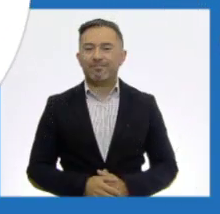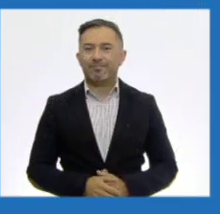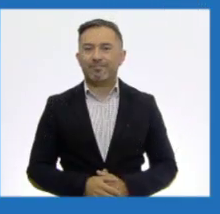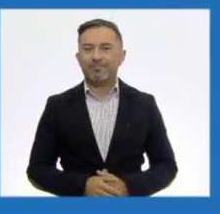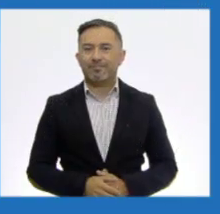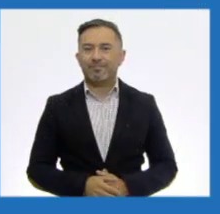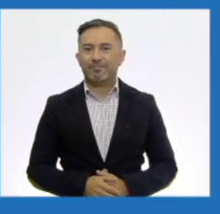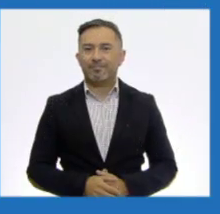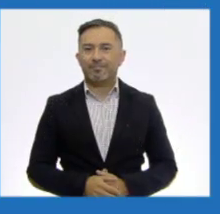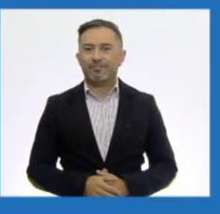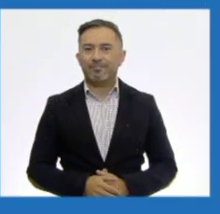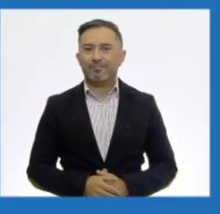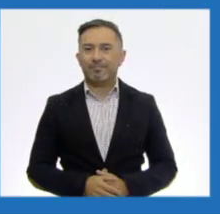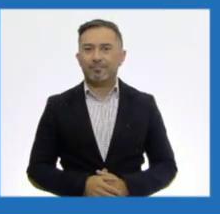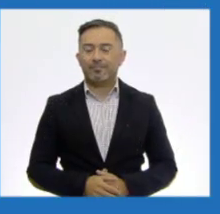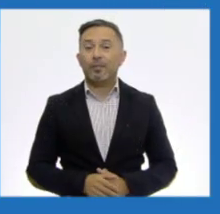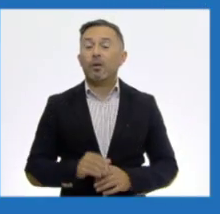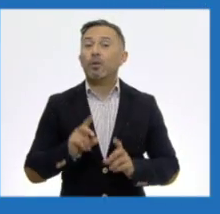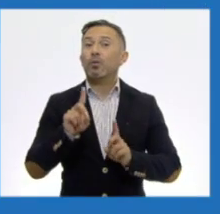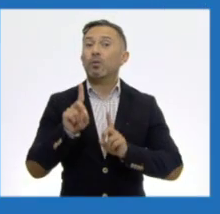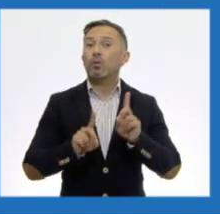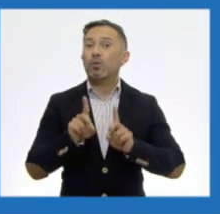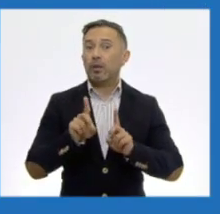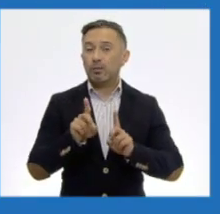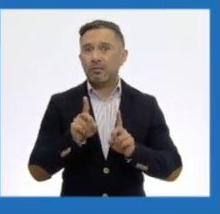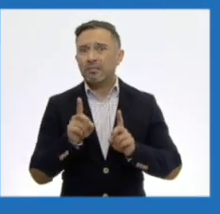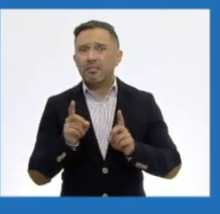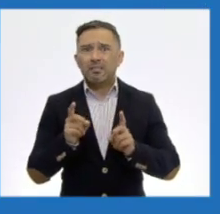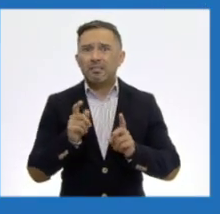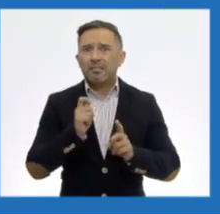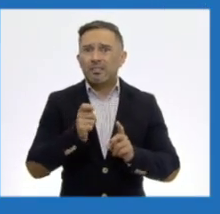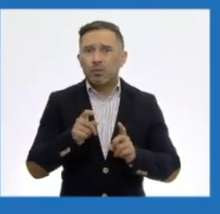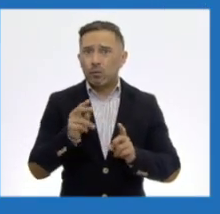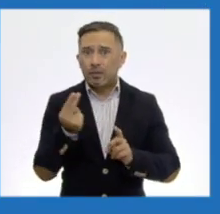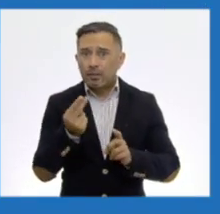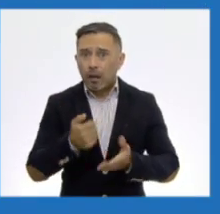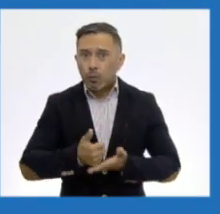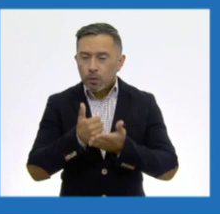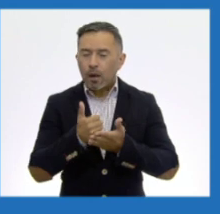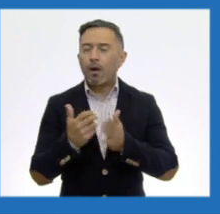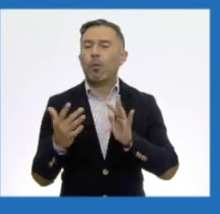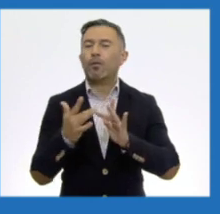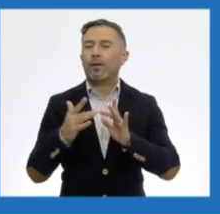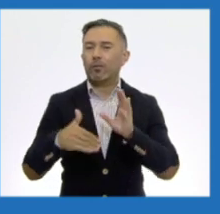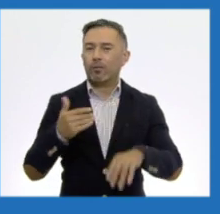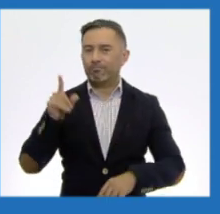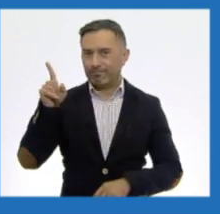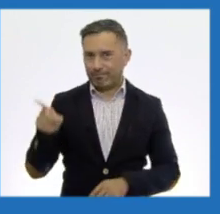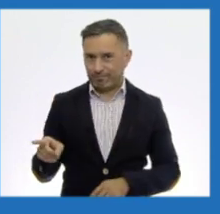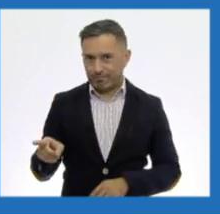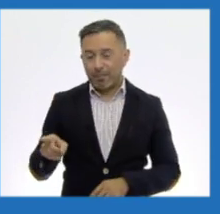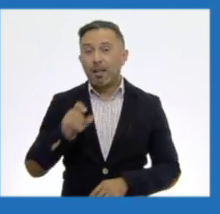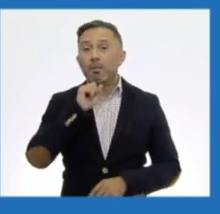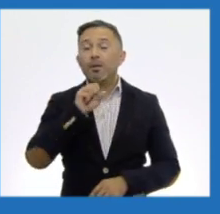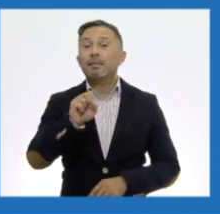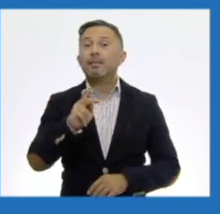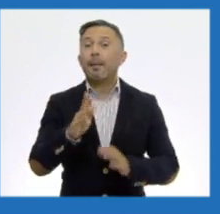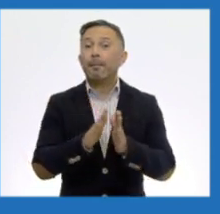Si necesitas ayuda para resolver tus dudas, contáctanos. También puedes encontrar los libros de texto